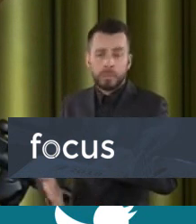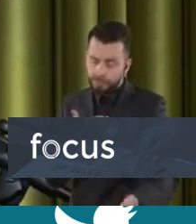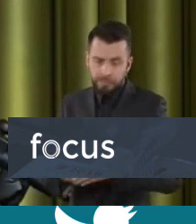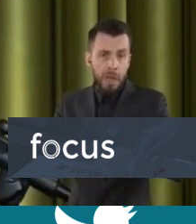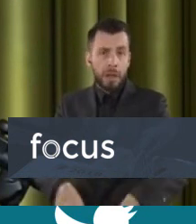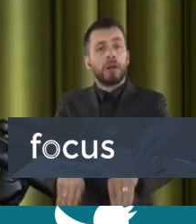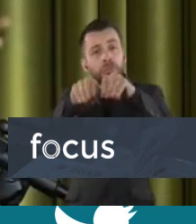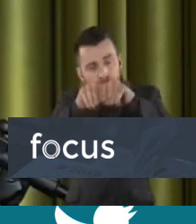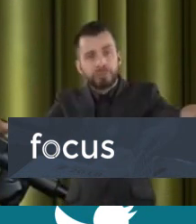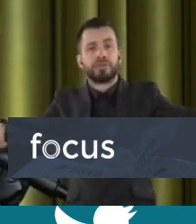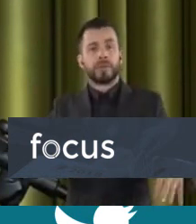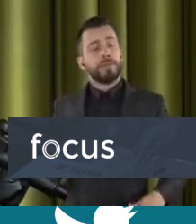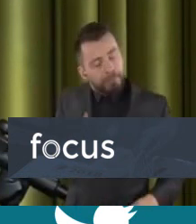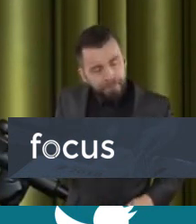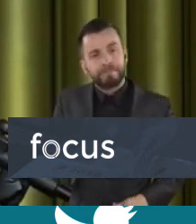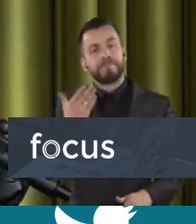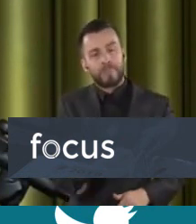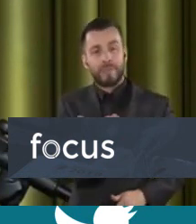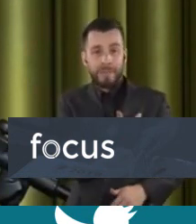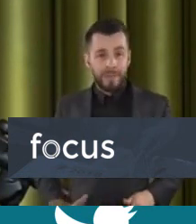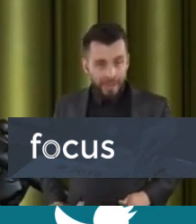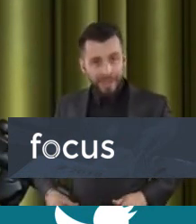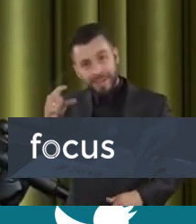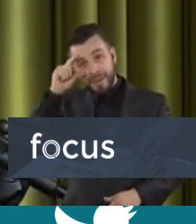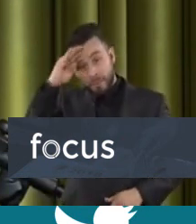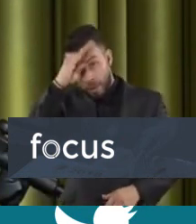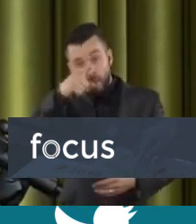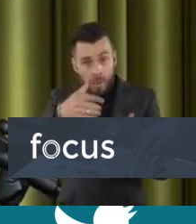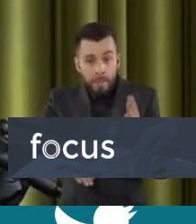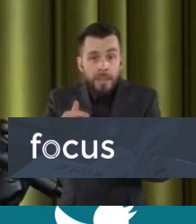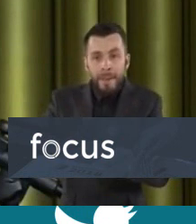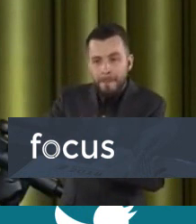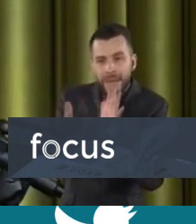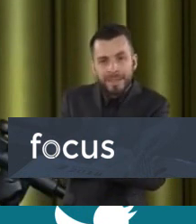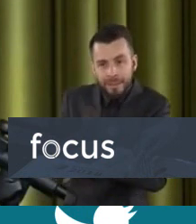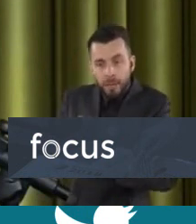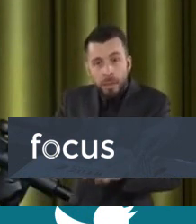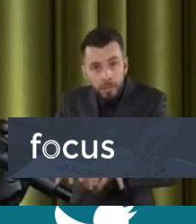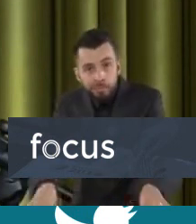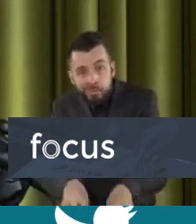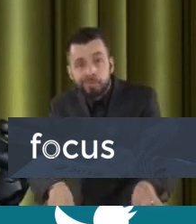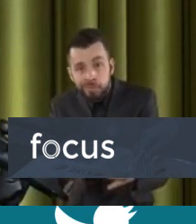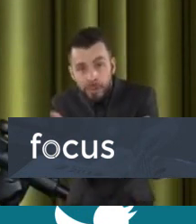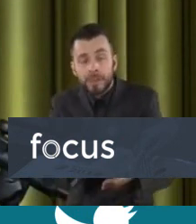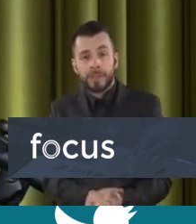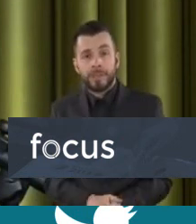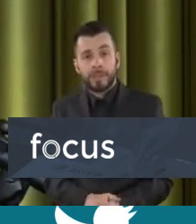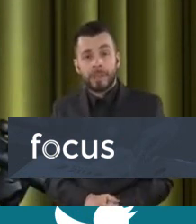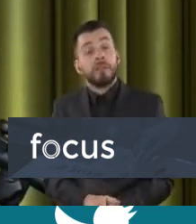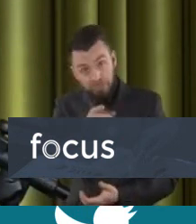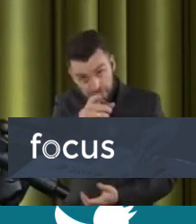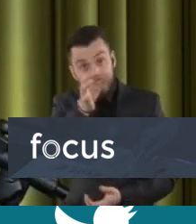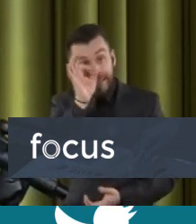aquí. Por favor, presidente Petro, haga eso, que con eso usted va a pasar a